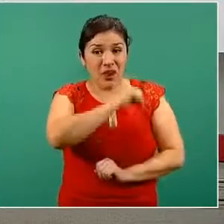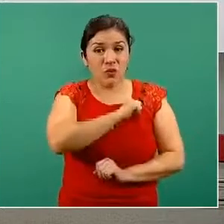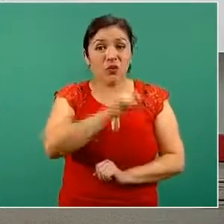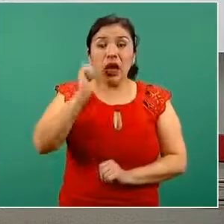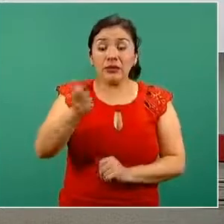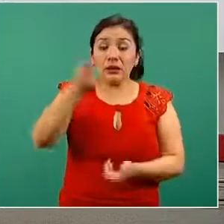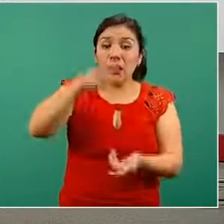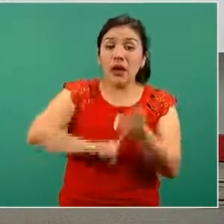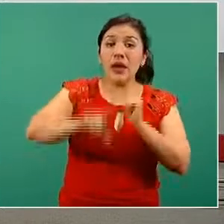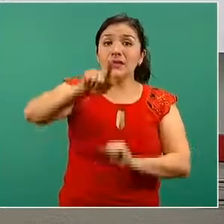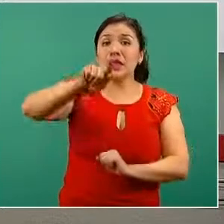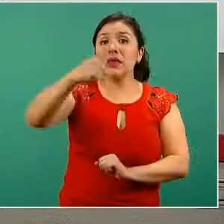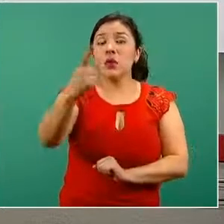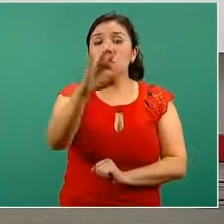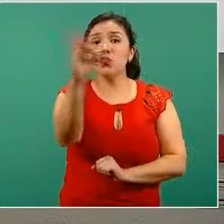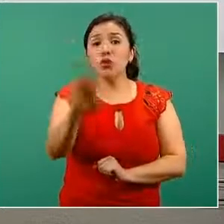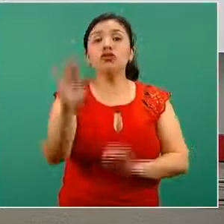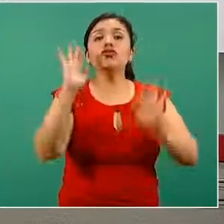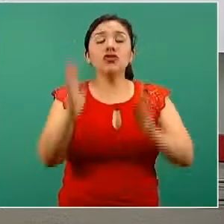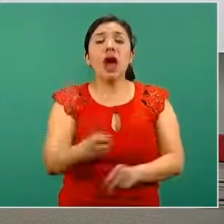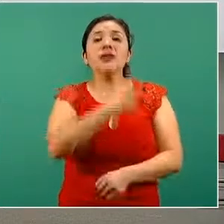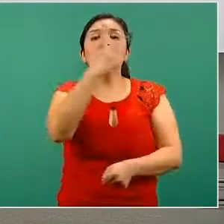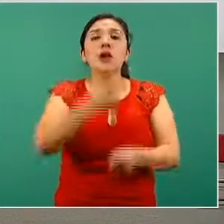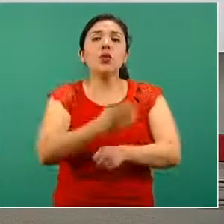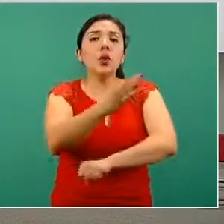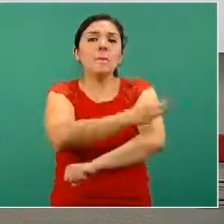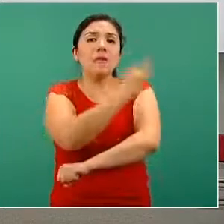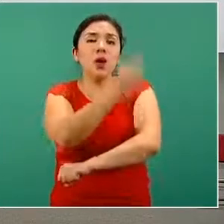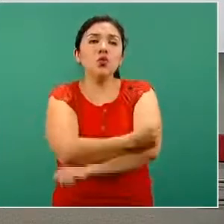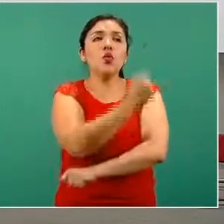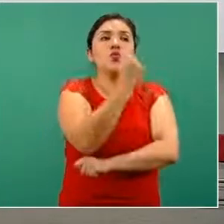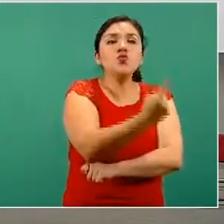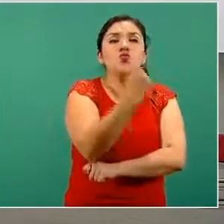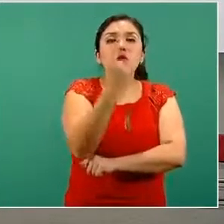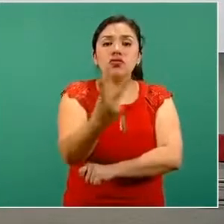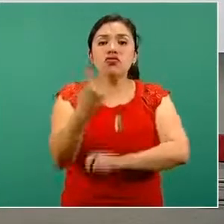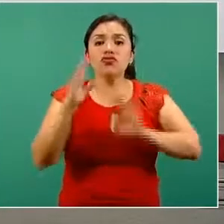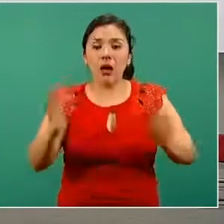71% ya recibió su segunda dosis.